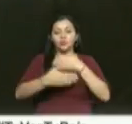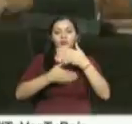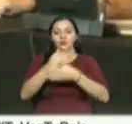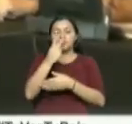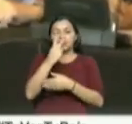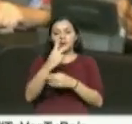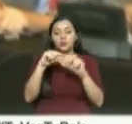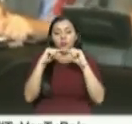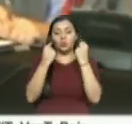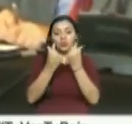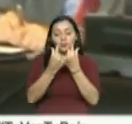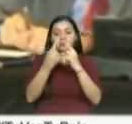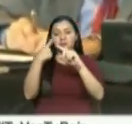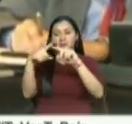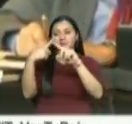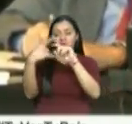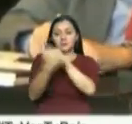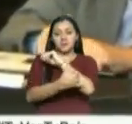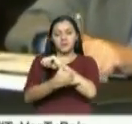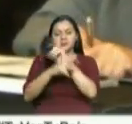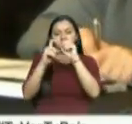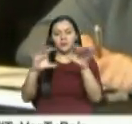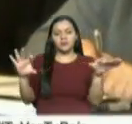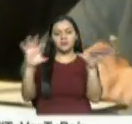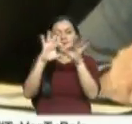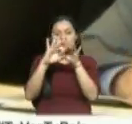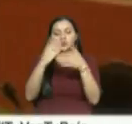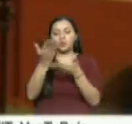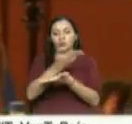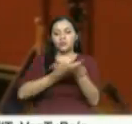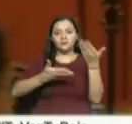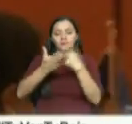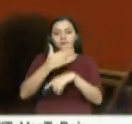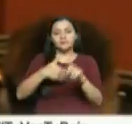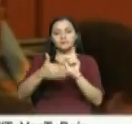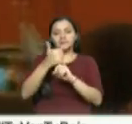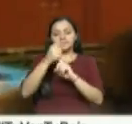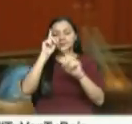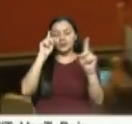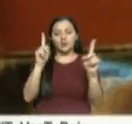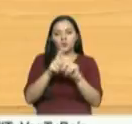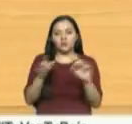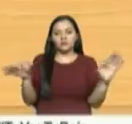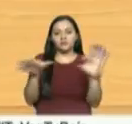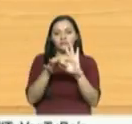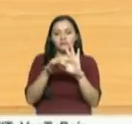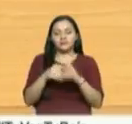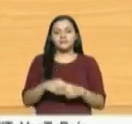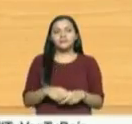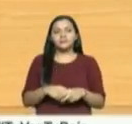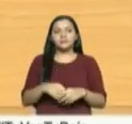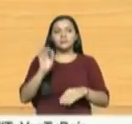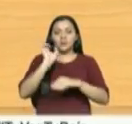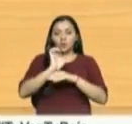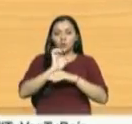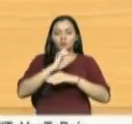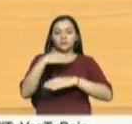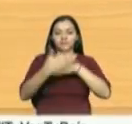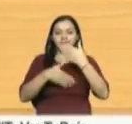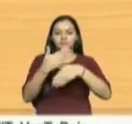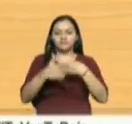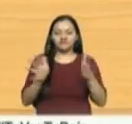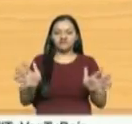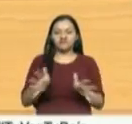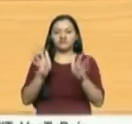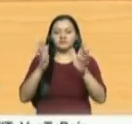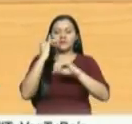los organismos multilaterales pueden servir de espacios para alcanzar acuerdos y consensos. Ecuador seguirá promoviendo sus